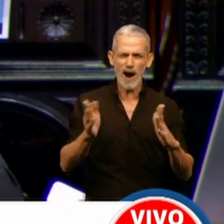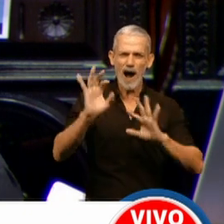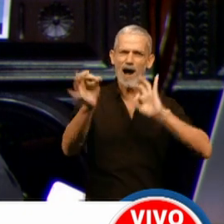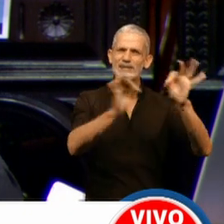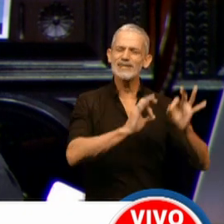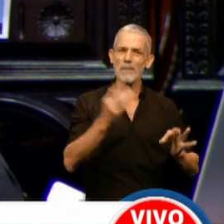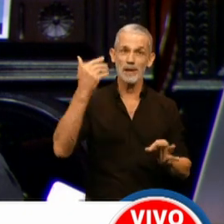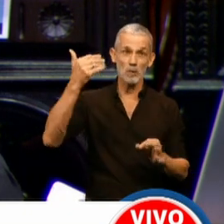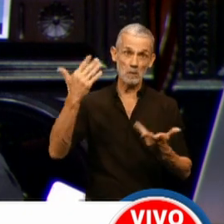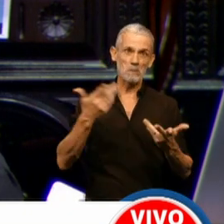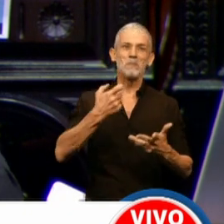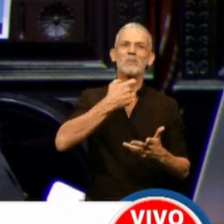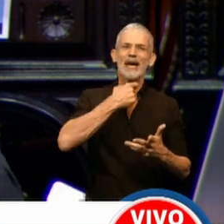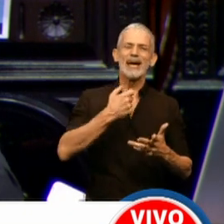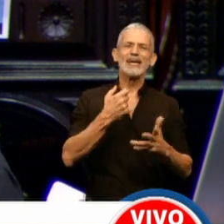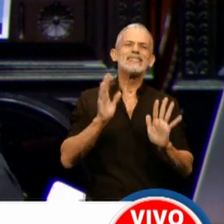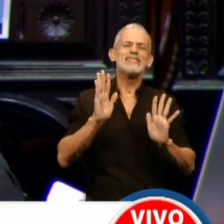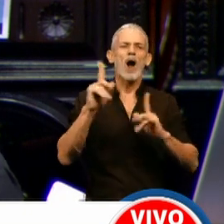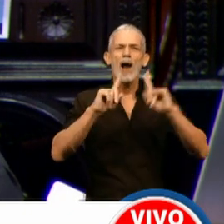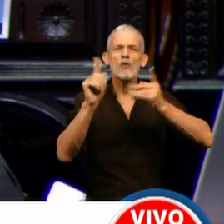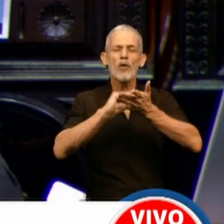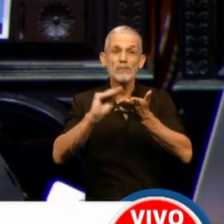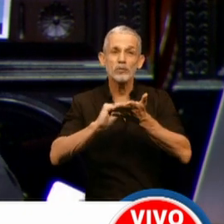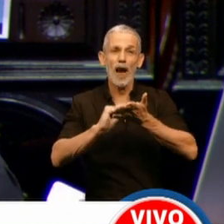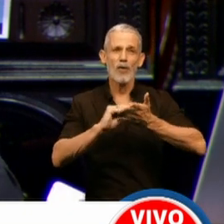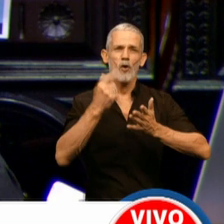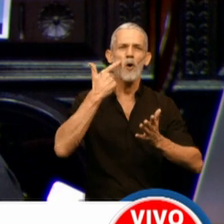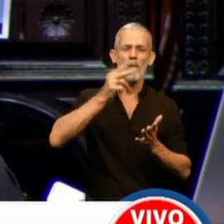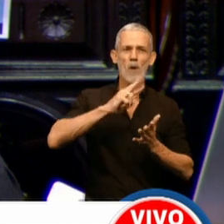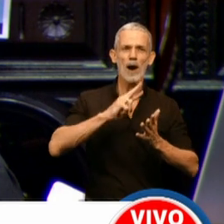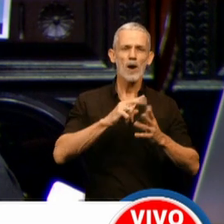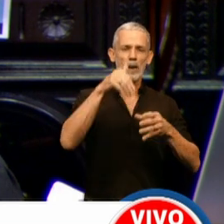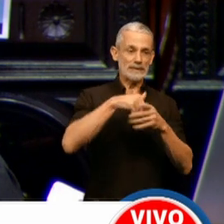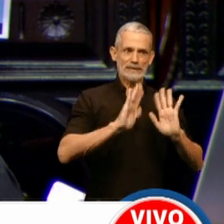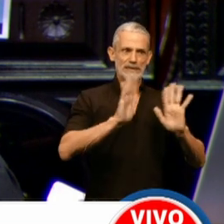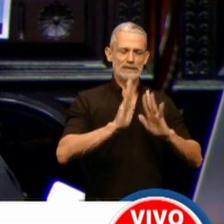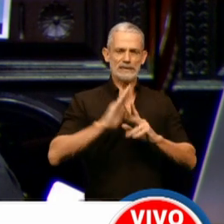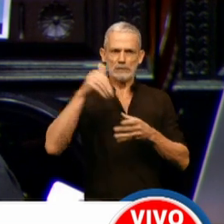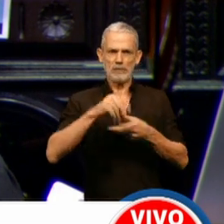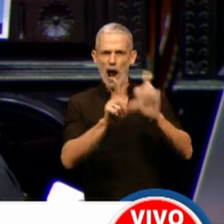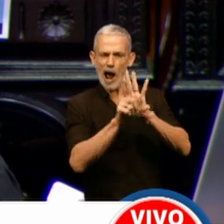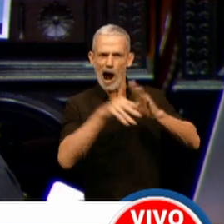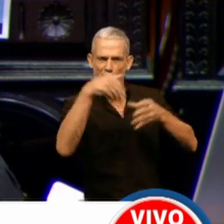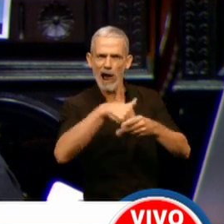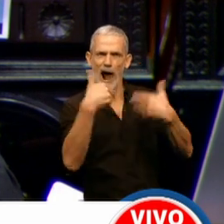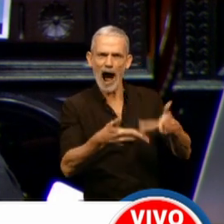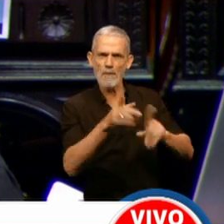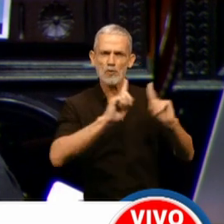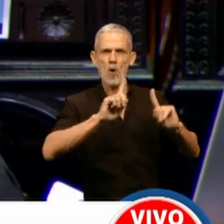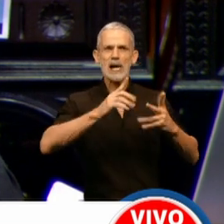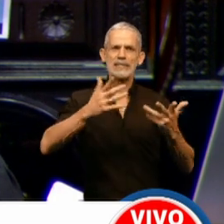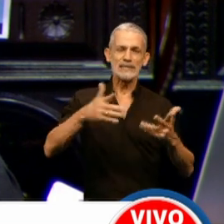sabemos que es tan querido que algunos diputados o diputadas cambian su voto para que no se convierta en ley